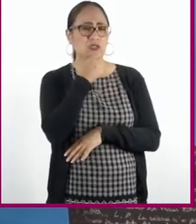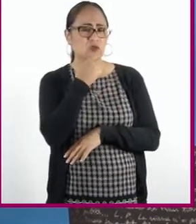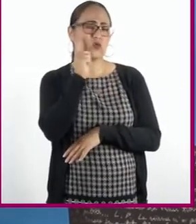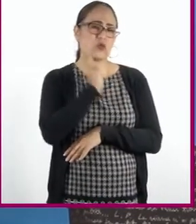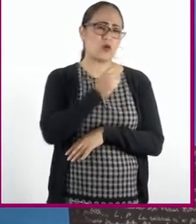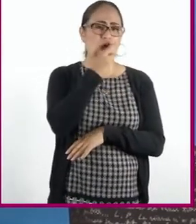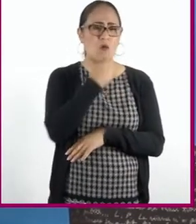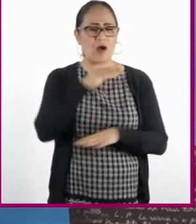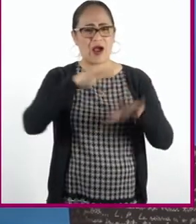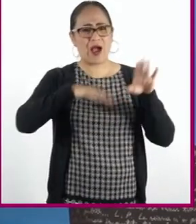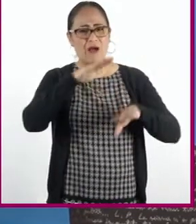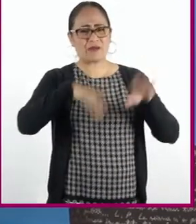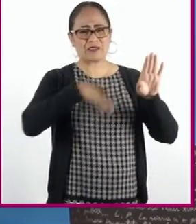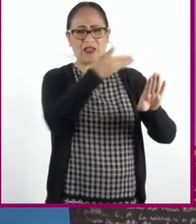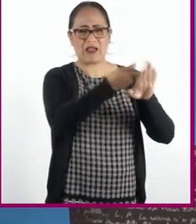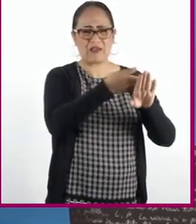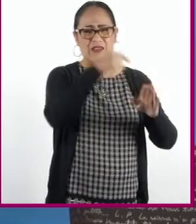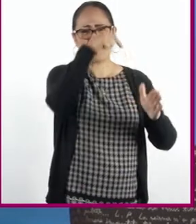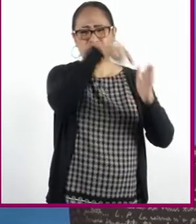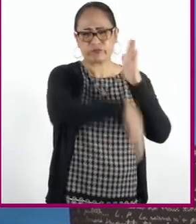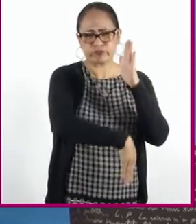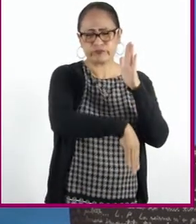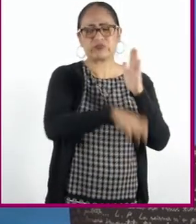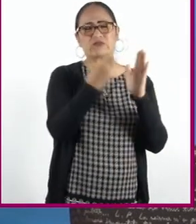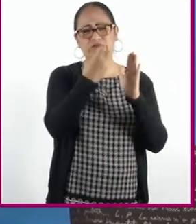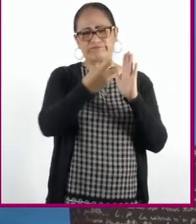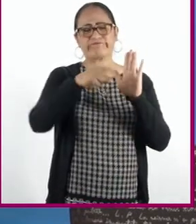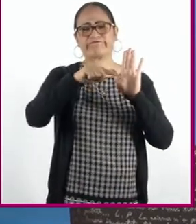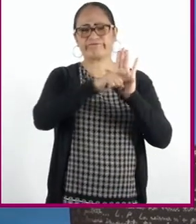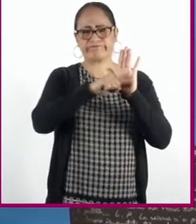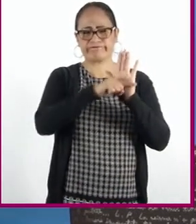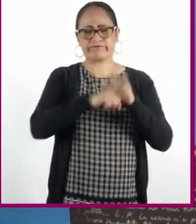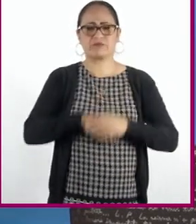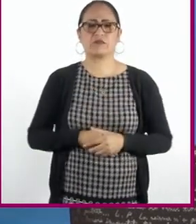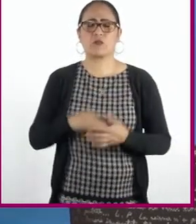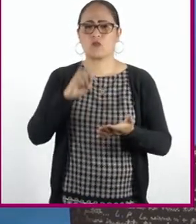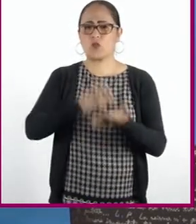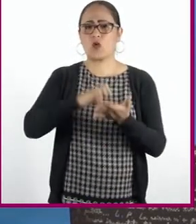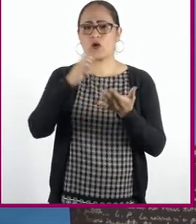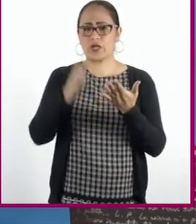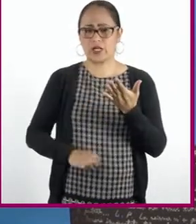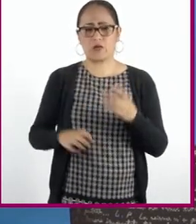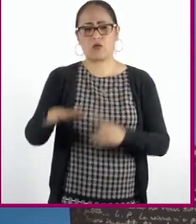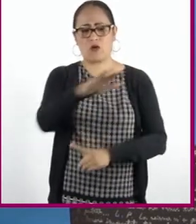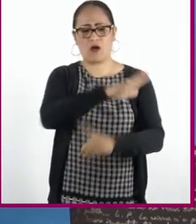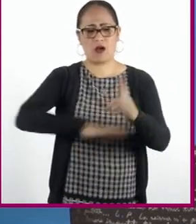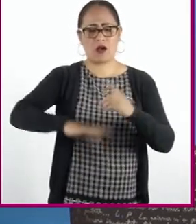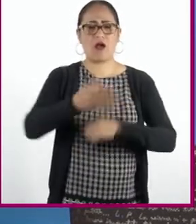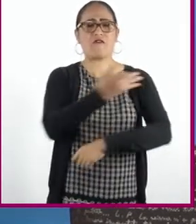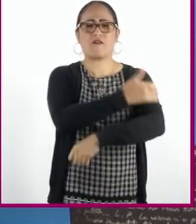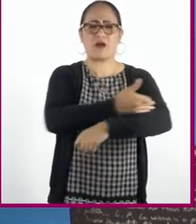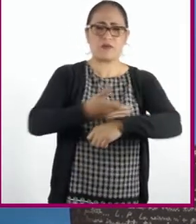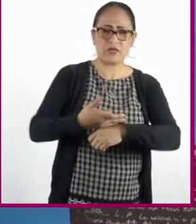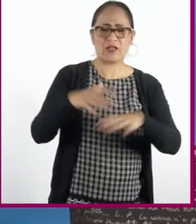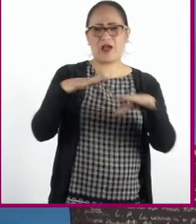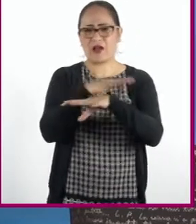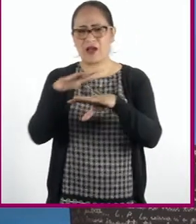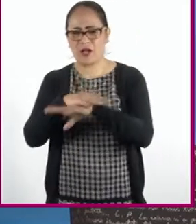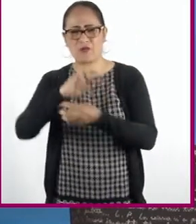forma desproporcionada y a menudo negativa. Factores como la transformación de la estructura familiar, la